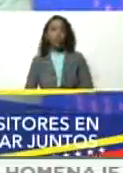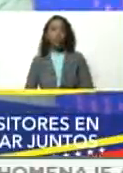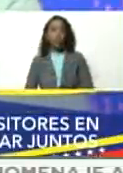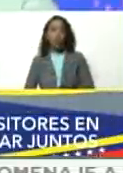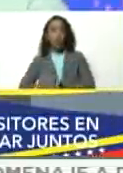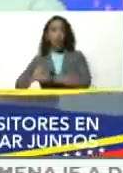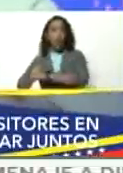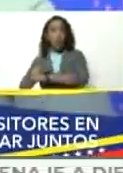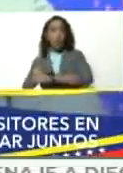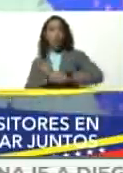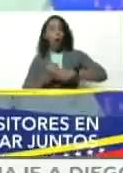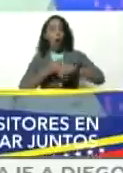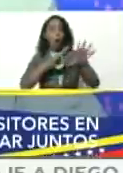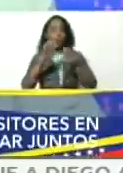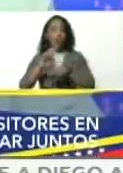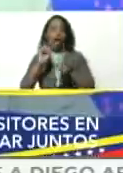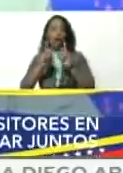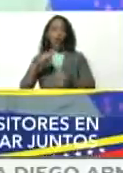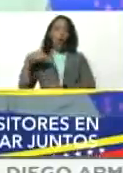900 y algunos jonrones.